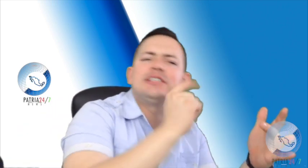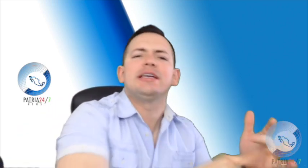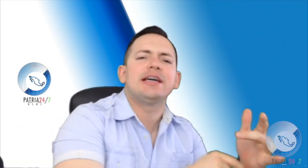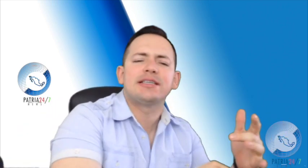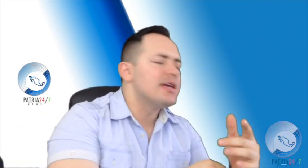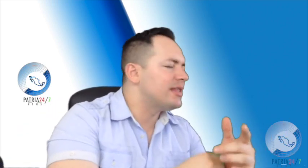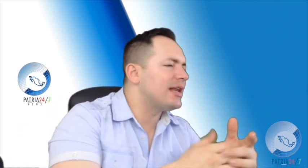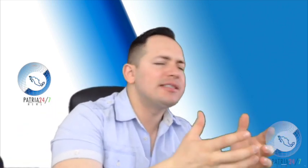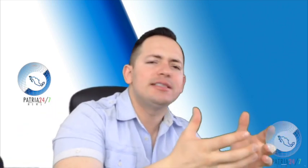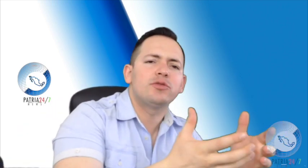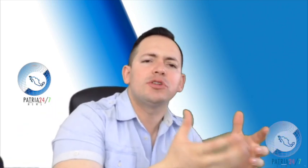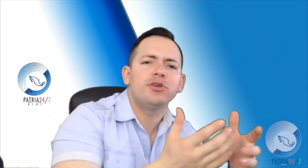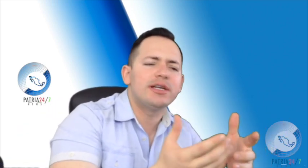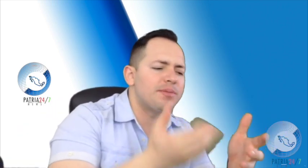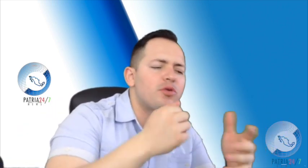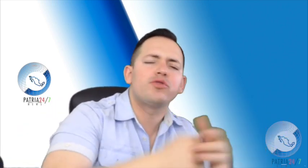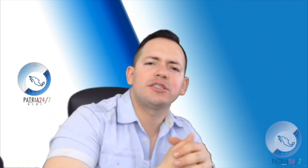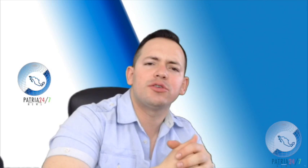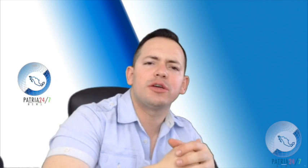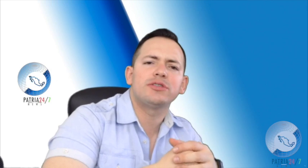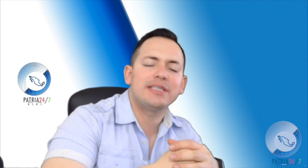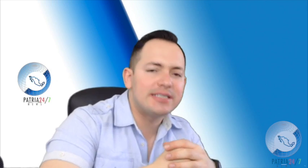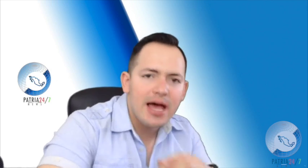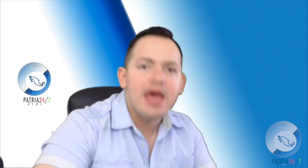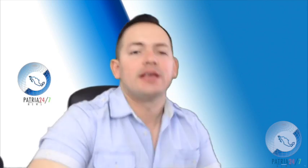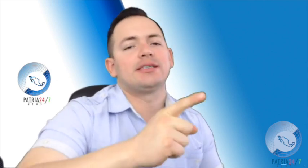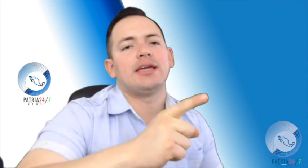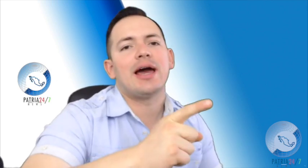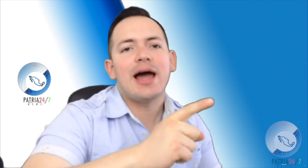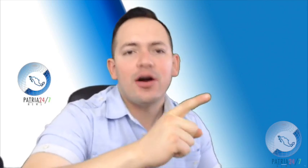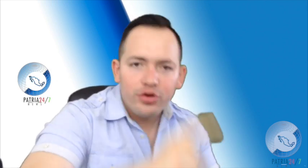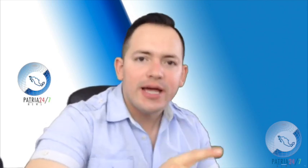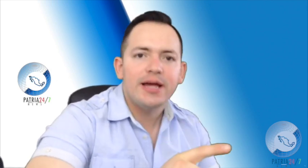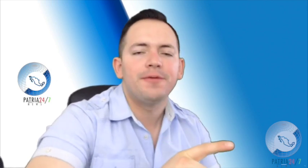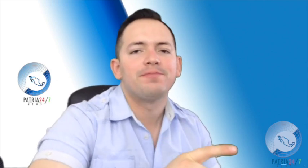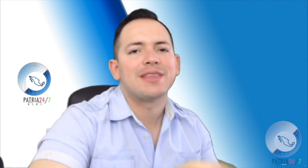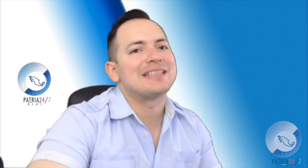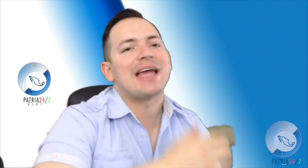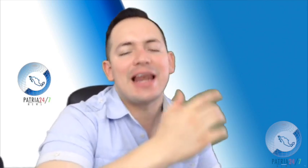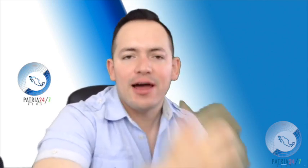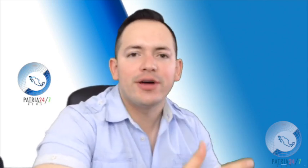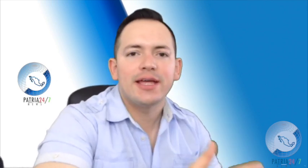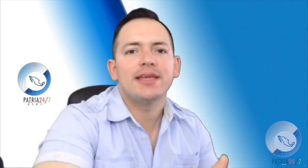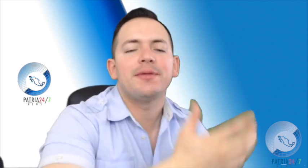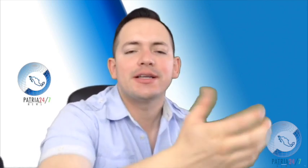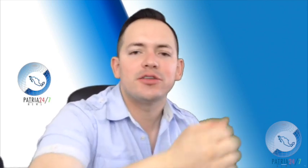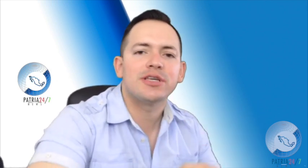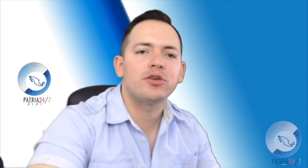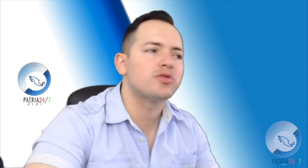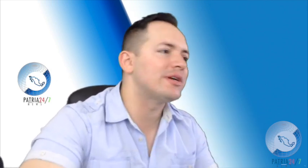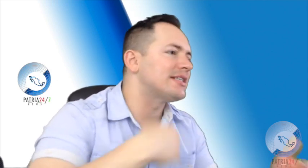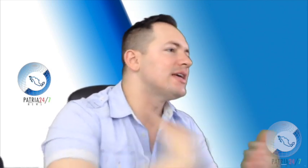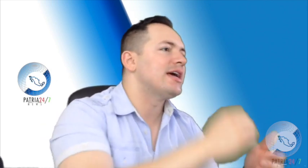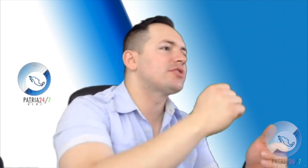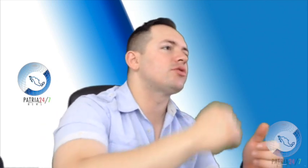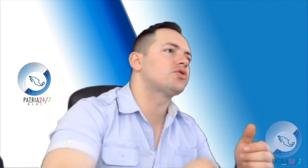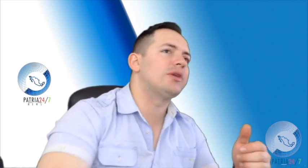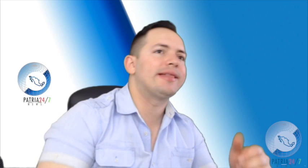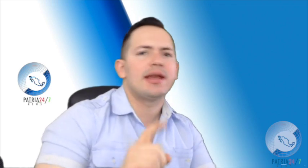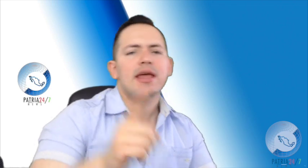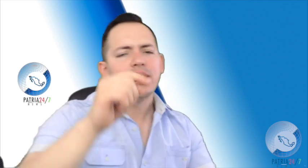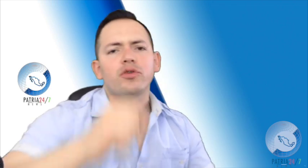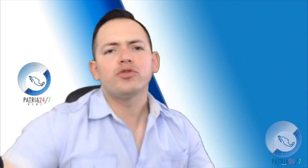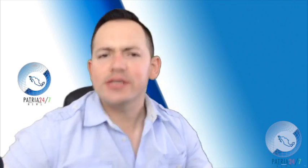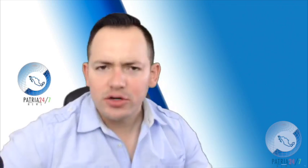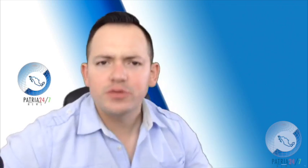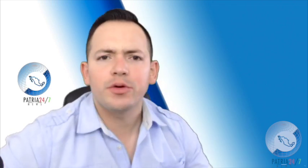de los policías, de las instituciones de procuración de justicia si a la hora de llevárselos a los jueces, esto lo